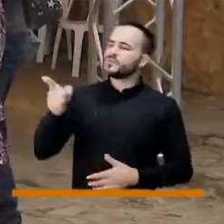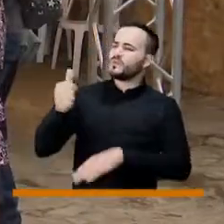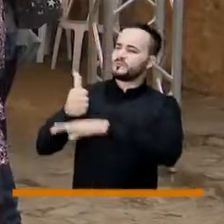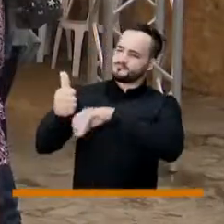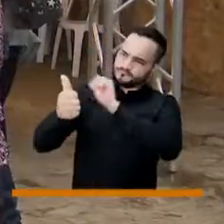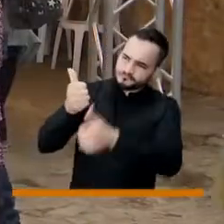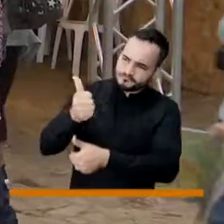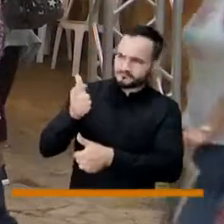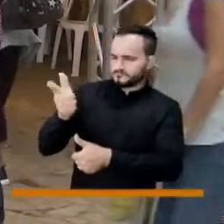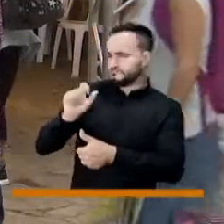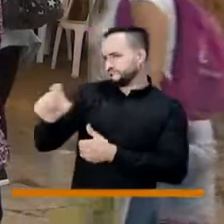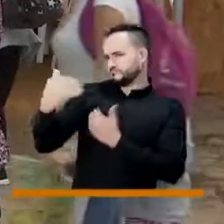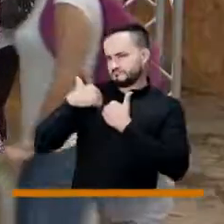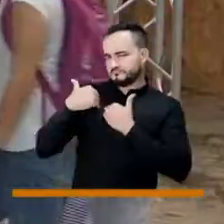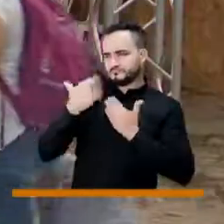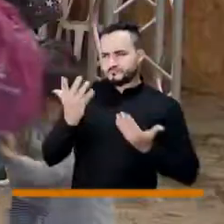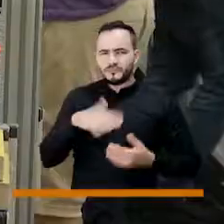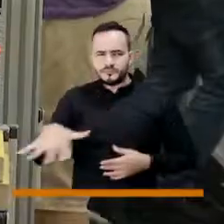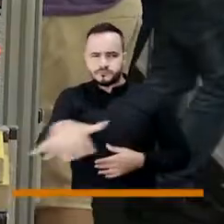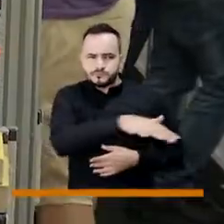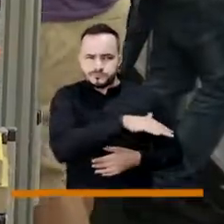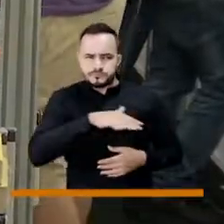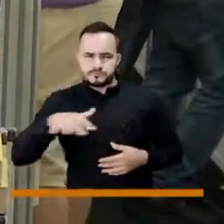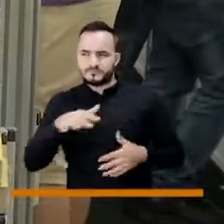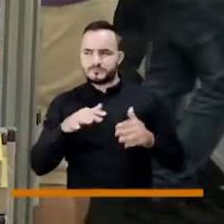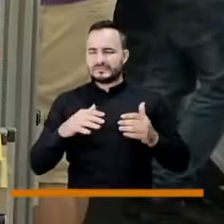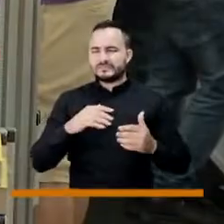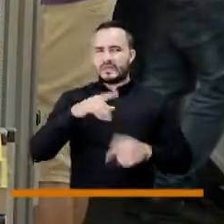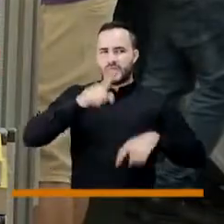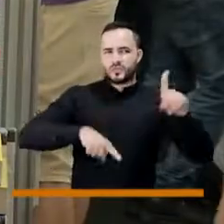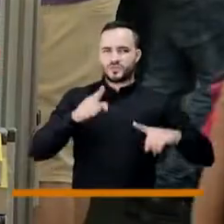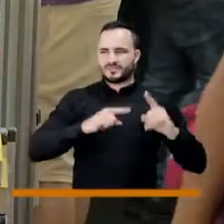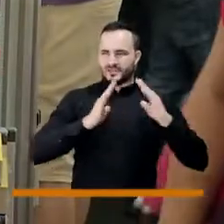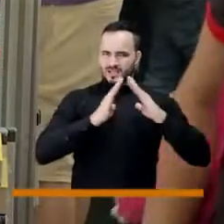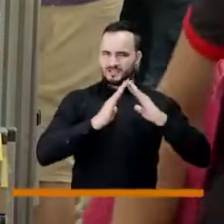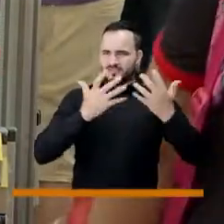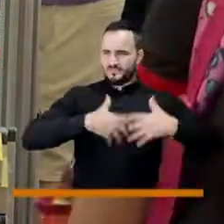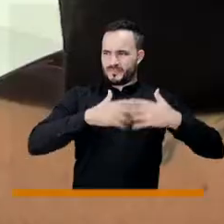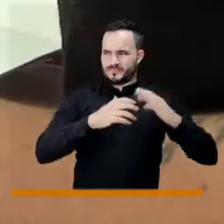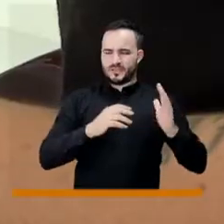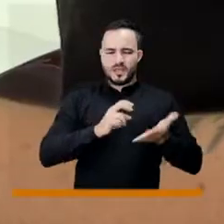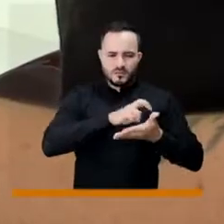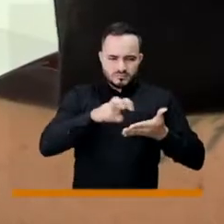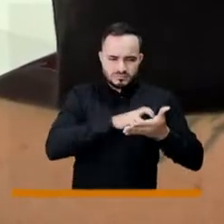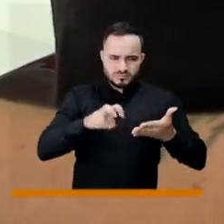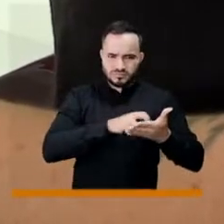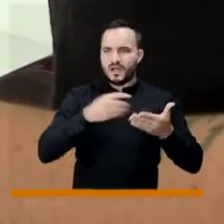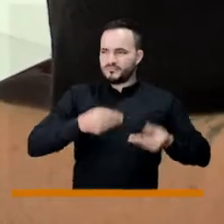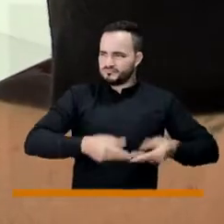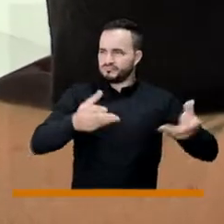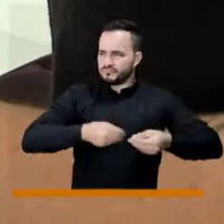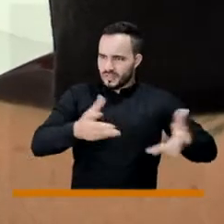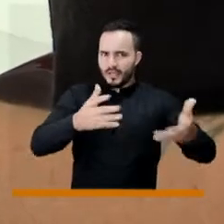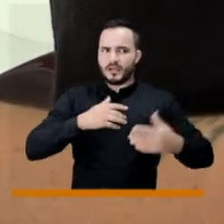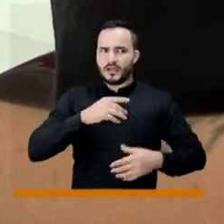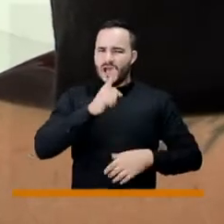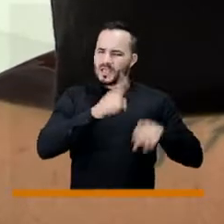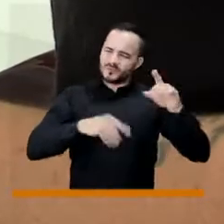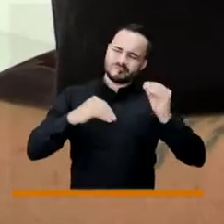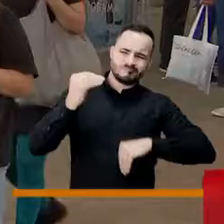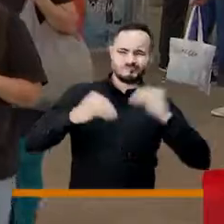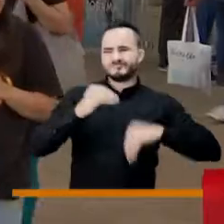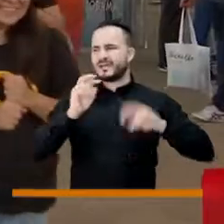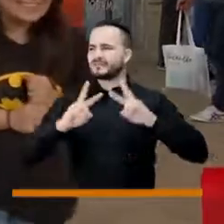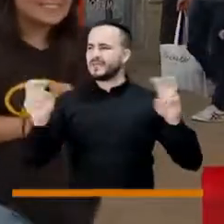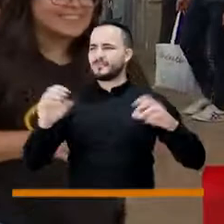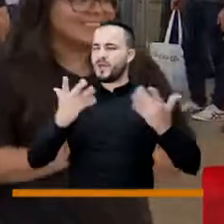¿hay alguna inconformidad en torno al sector de las editoriales, teniendo en cuenta que bajaron la participación en la